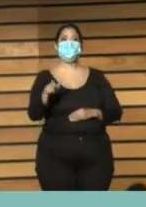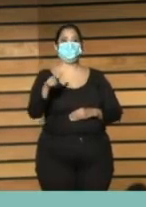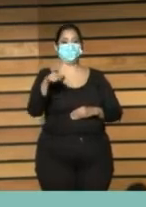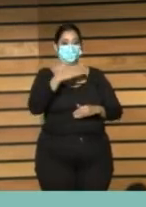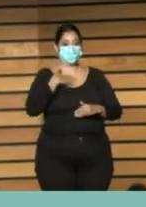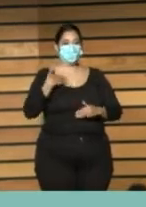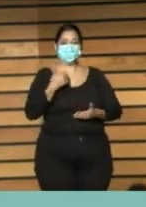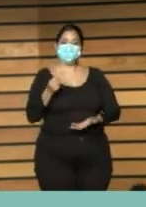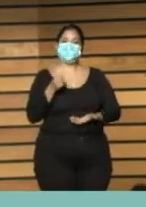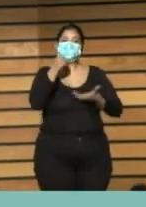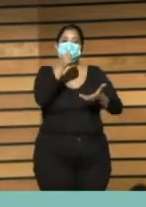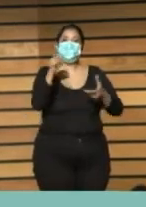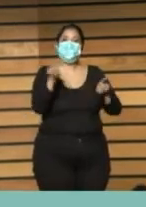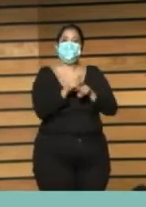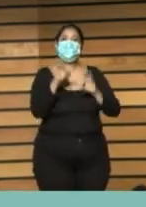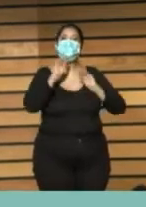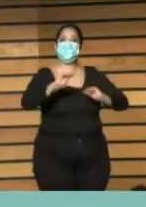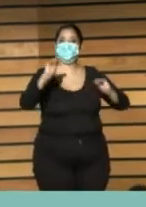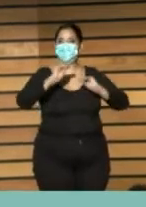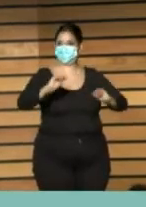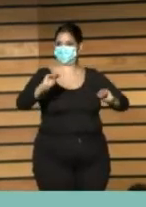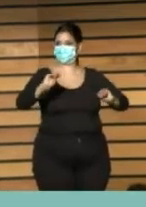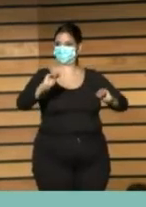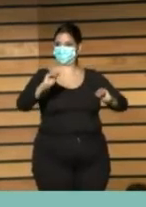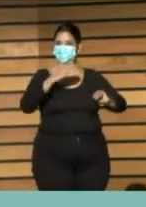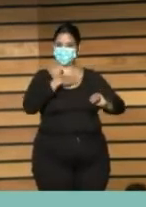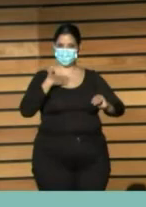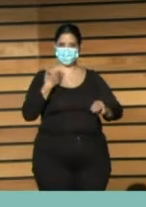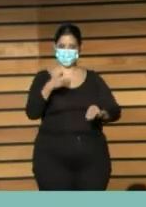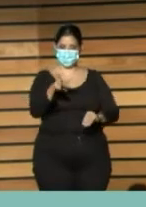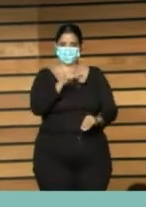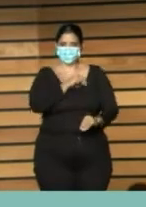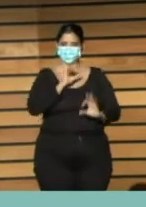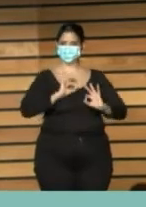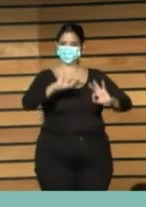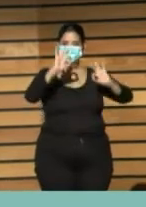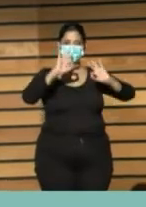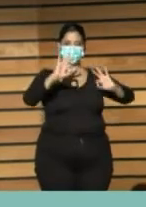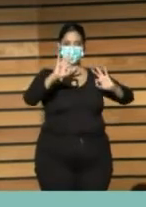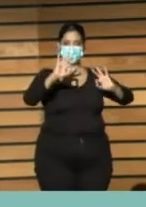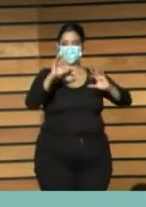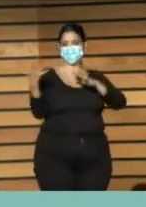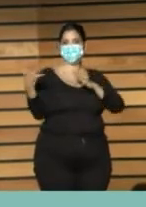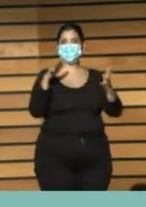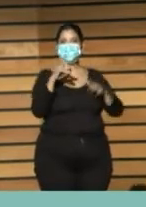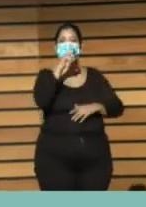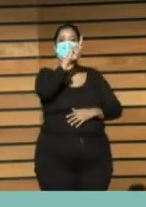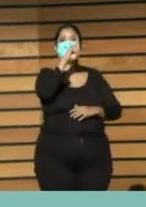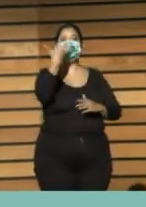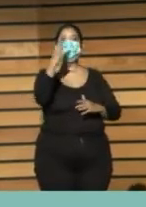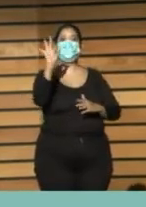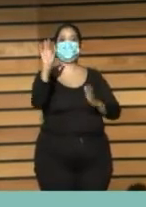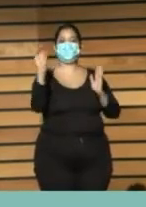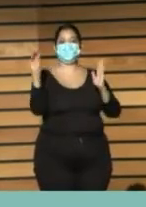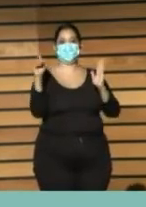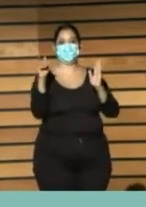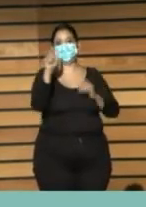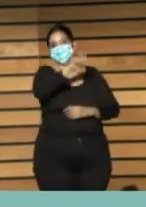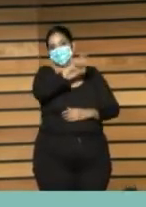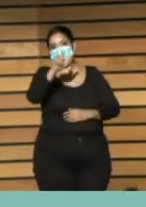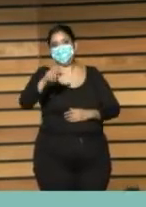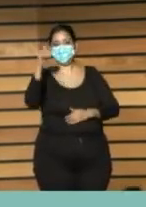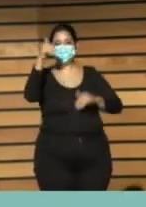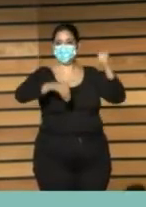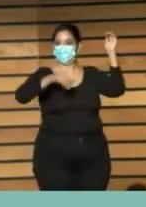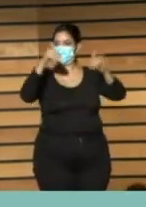formación. Hemos recibido 14 candidaturas y aproximadamente unas 150 personas habéis participado en las